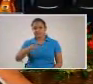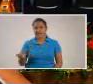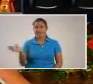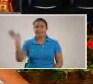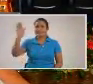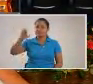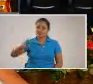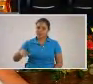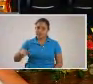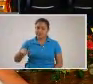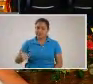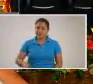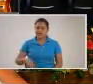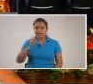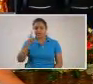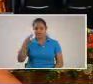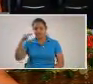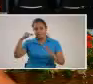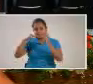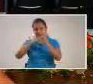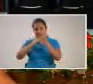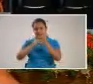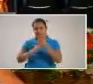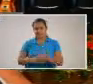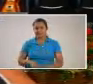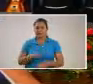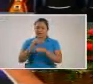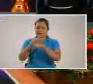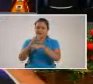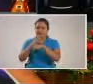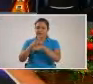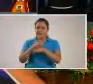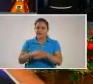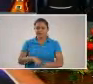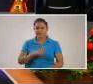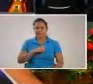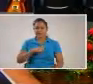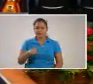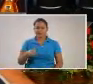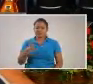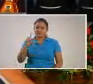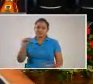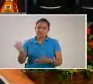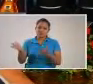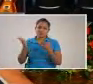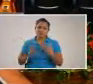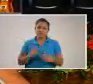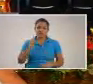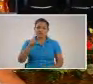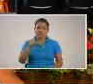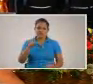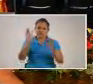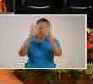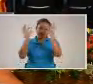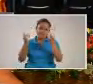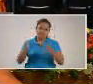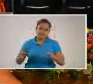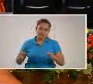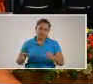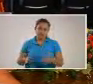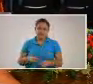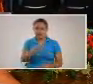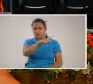milenio. Entonces, déjeme hacer, perdone hermano, que incluso no traje acá una gráfica, una línea de tiempo como